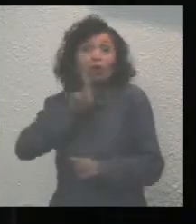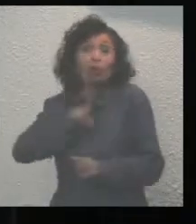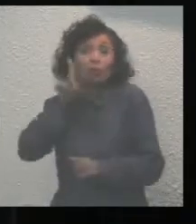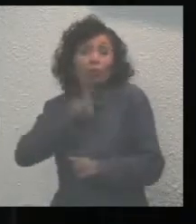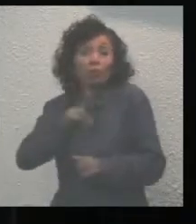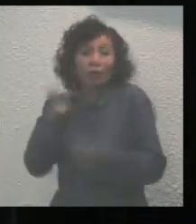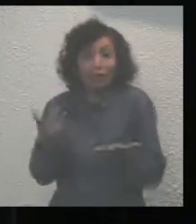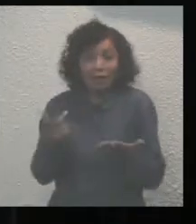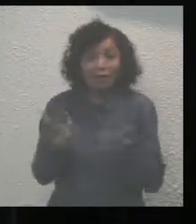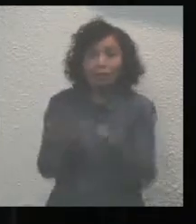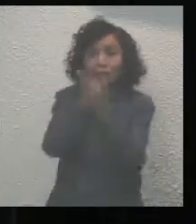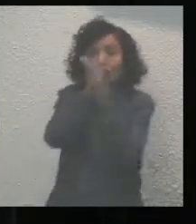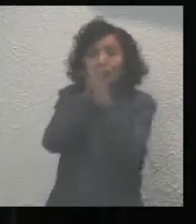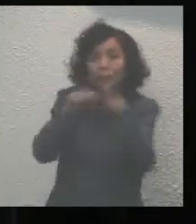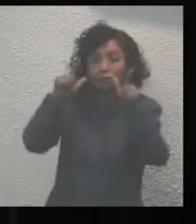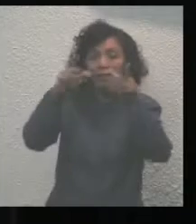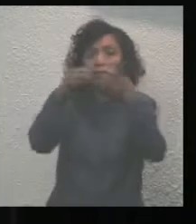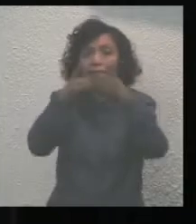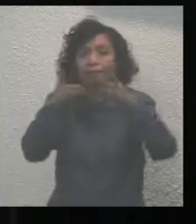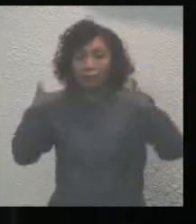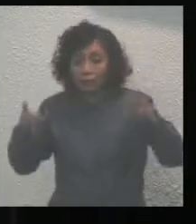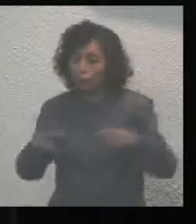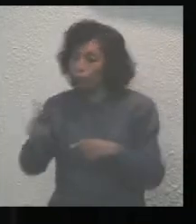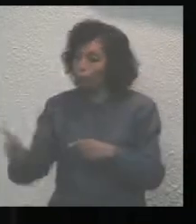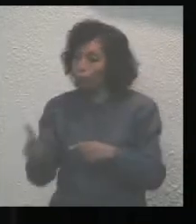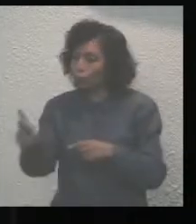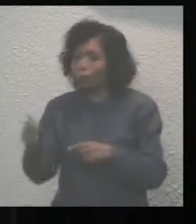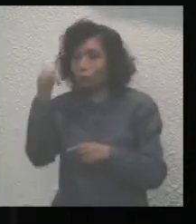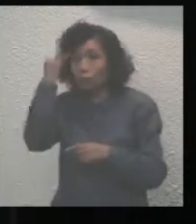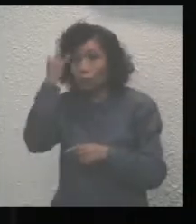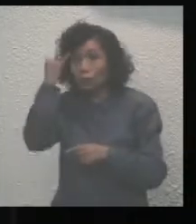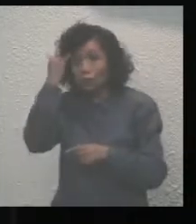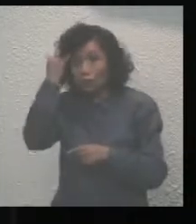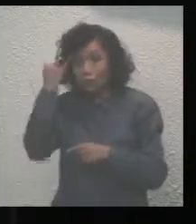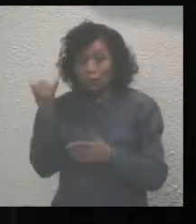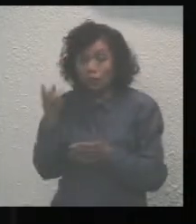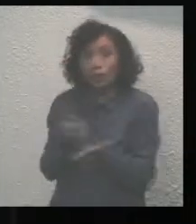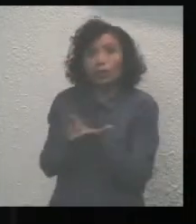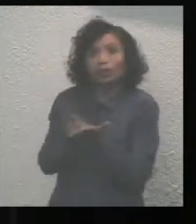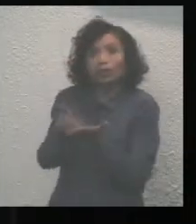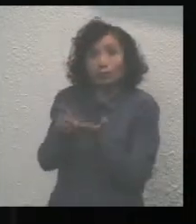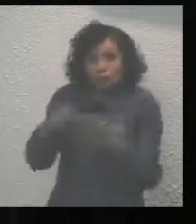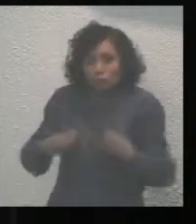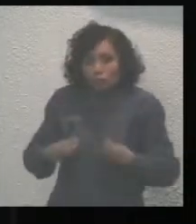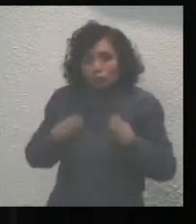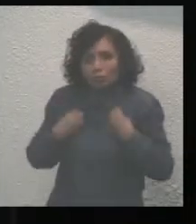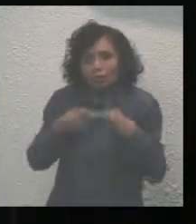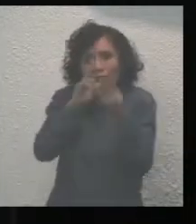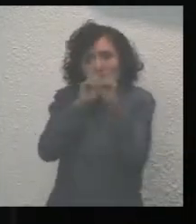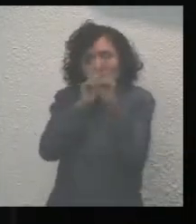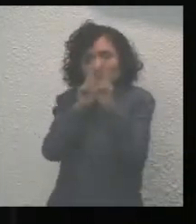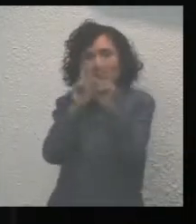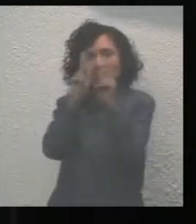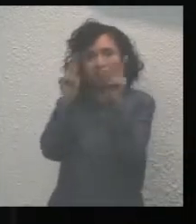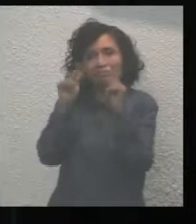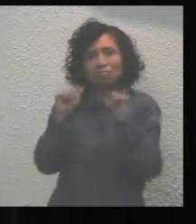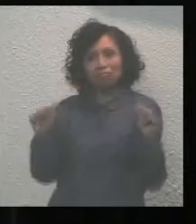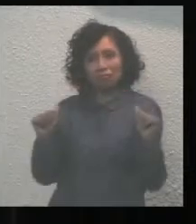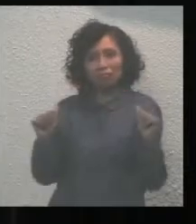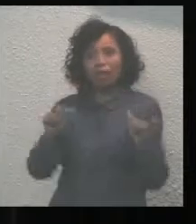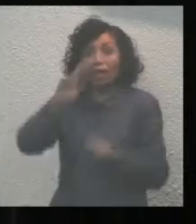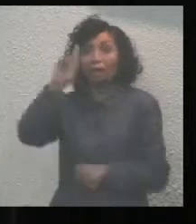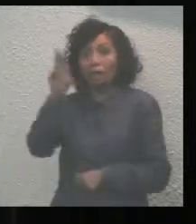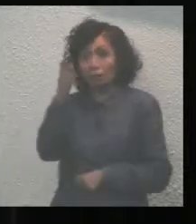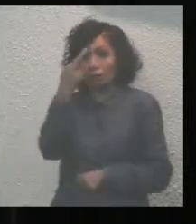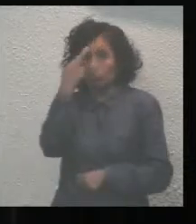sus libertades y el desarrollo de nuestros pueblos indígenas, o el derecho de una vida digna y de paz. Recordemos